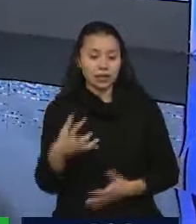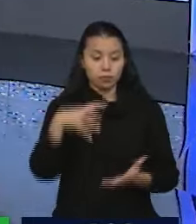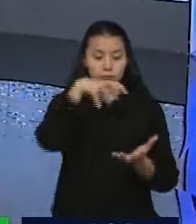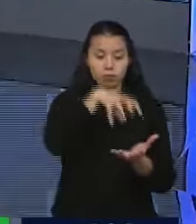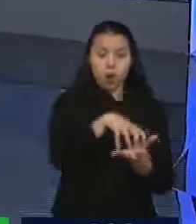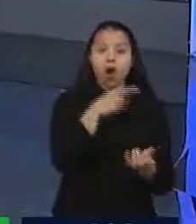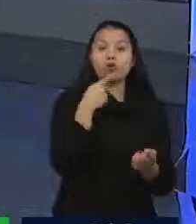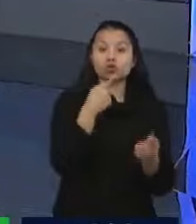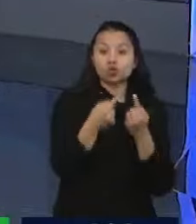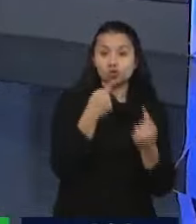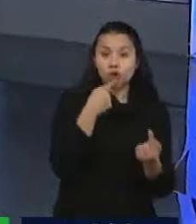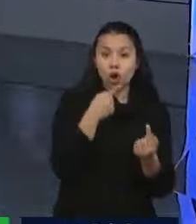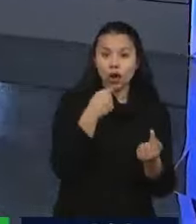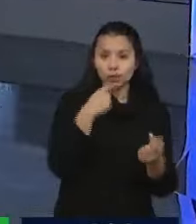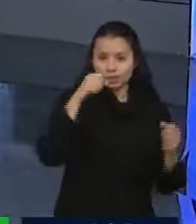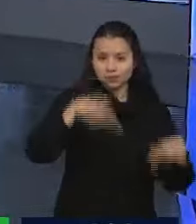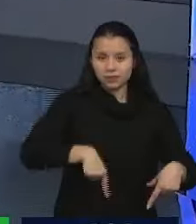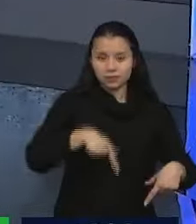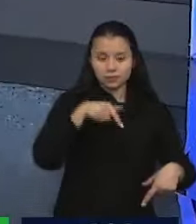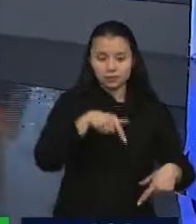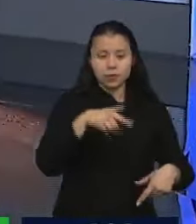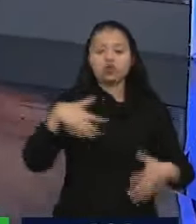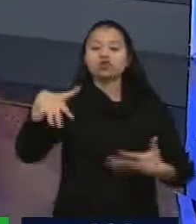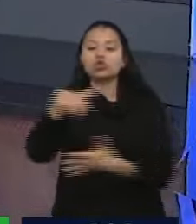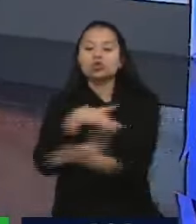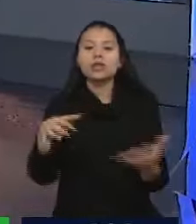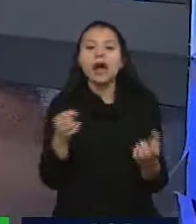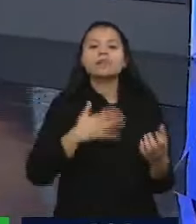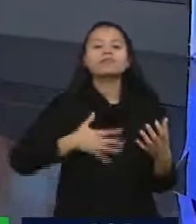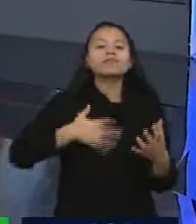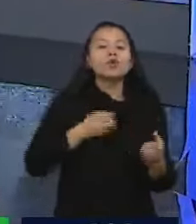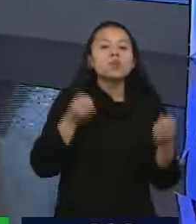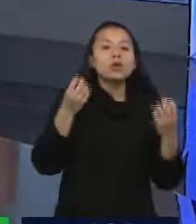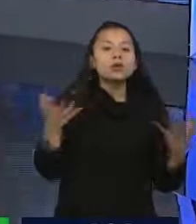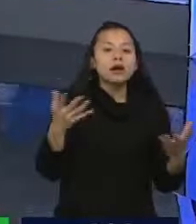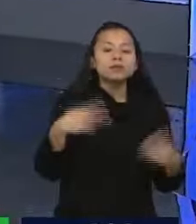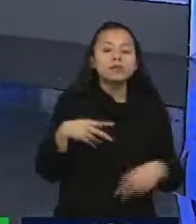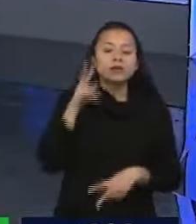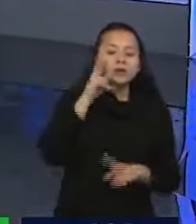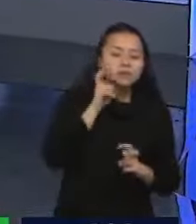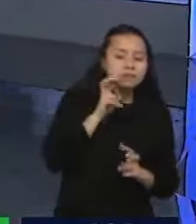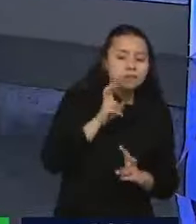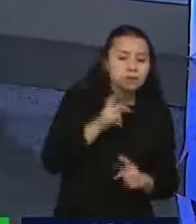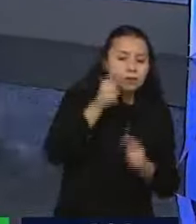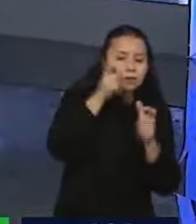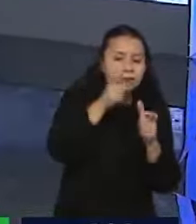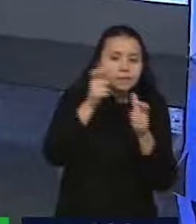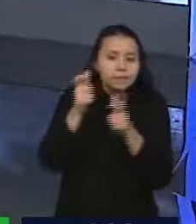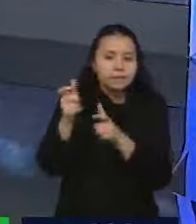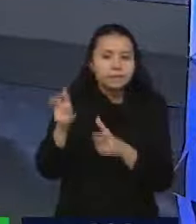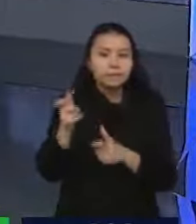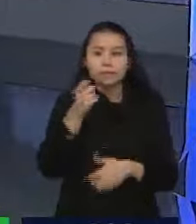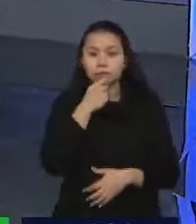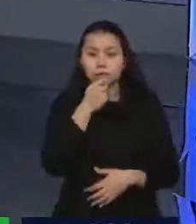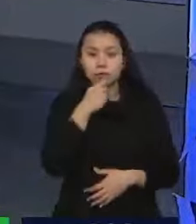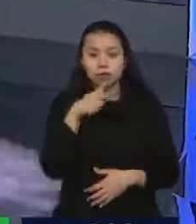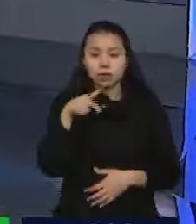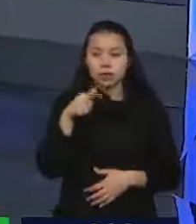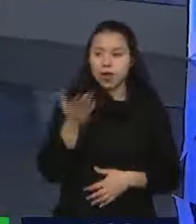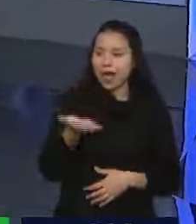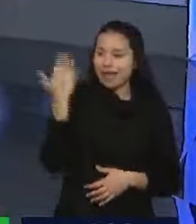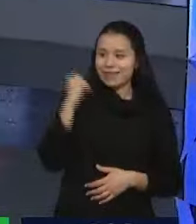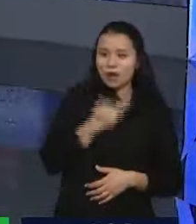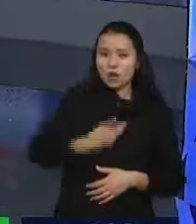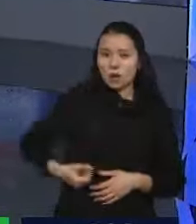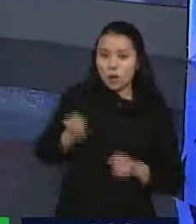que va testeando el humor social respecto de aquellas expectativas generadas en un inicio, aquellos que entienden